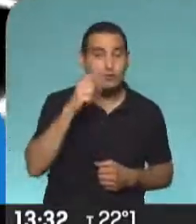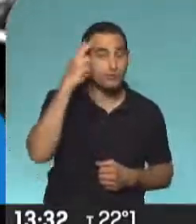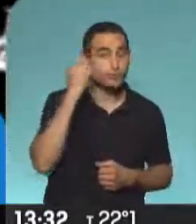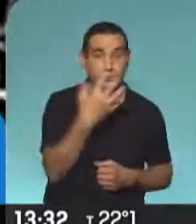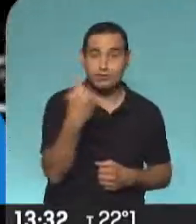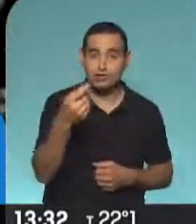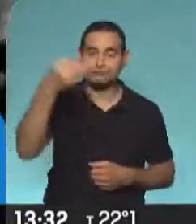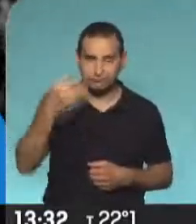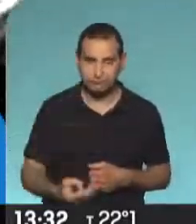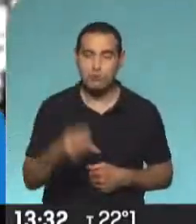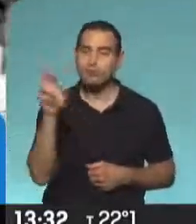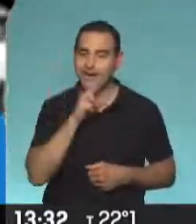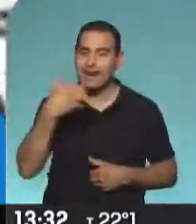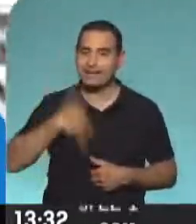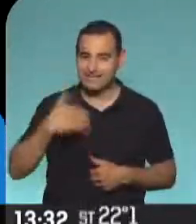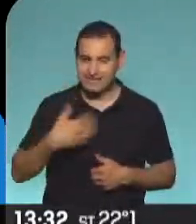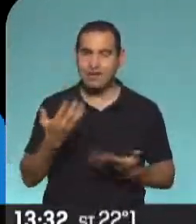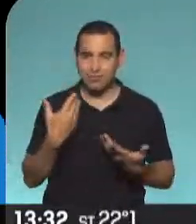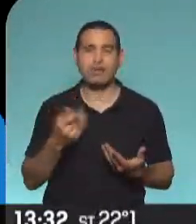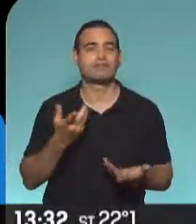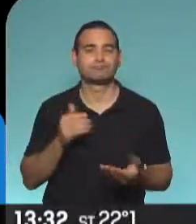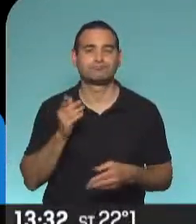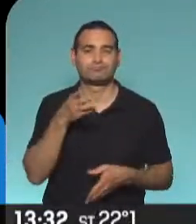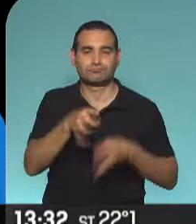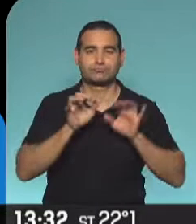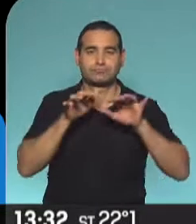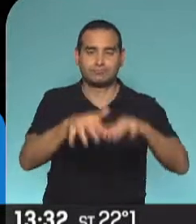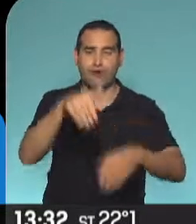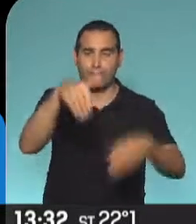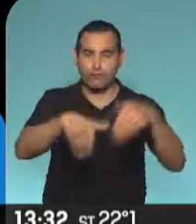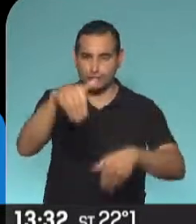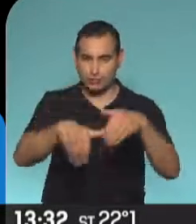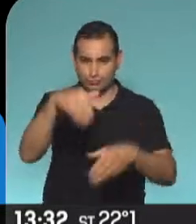1951, cuando las mujeres argentinas concurrieron por primera vez